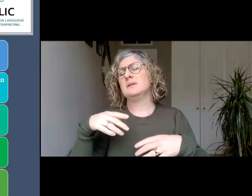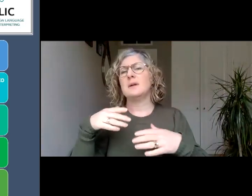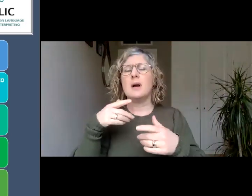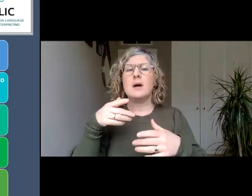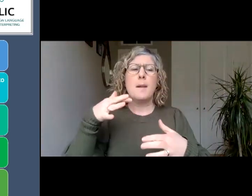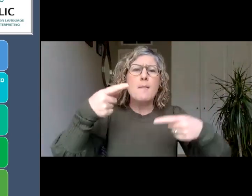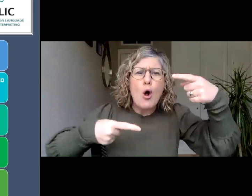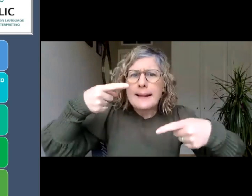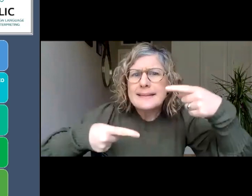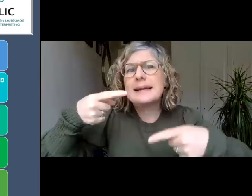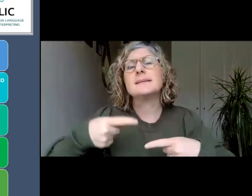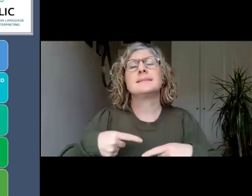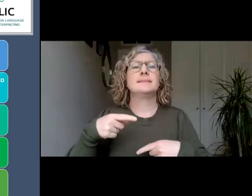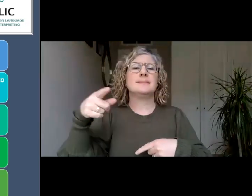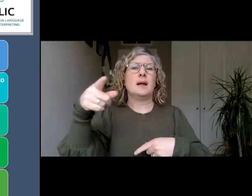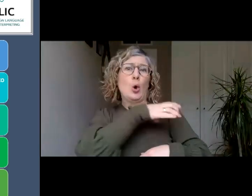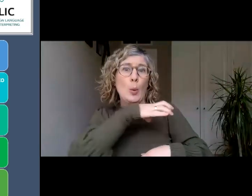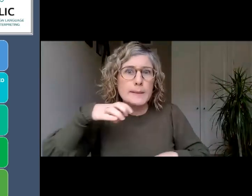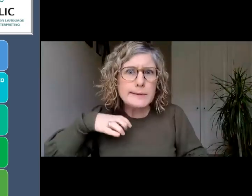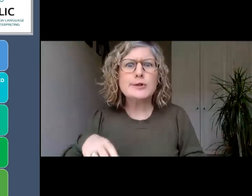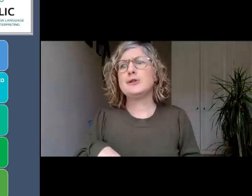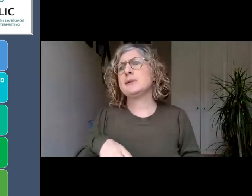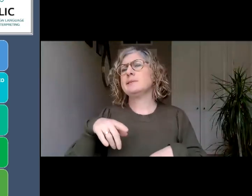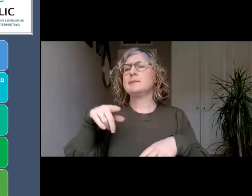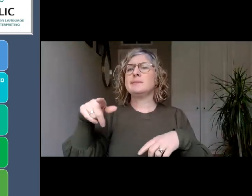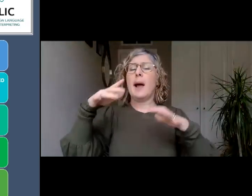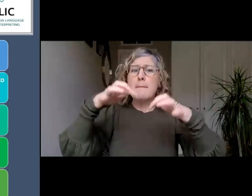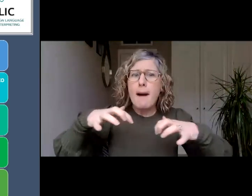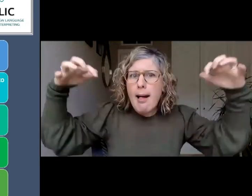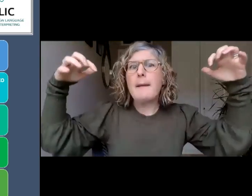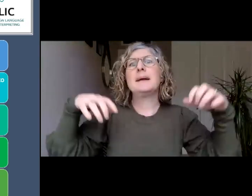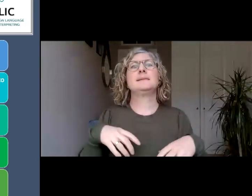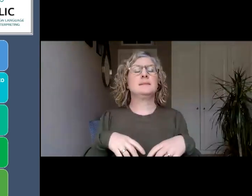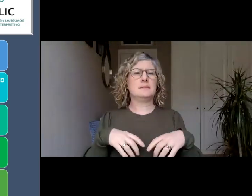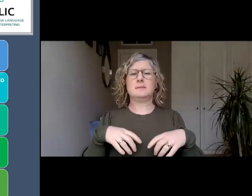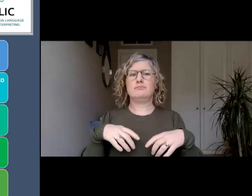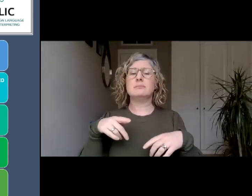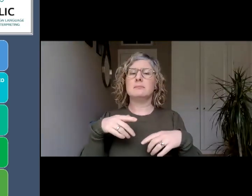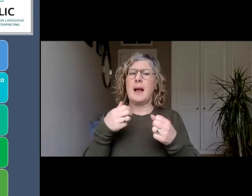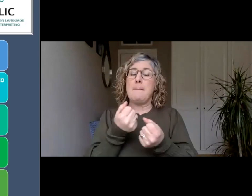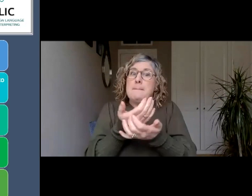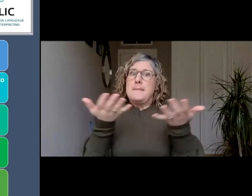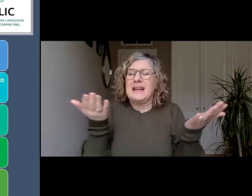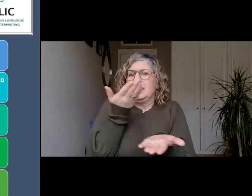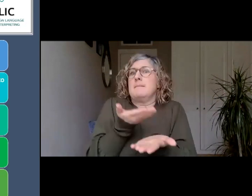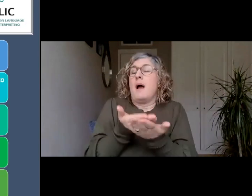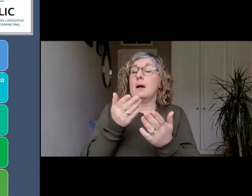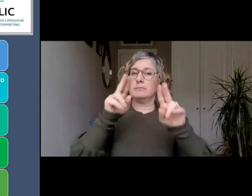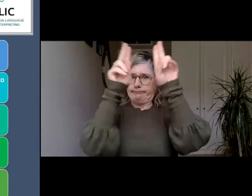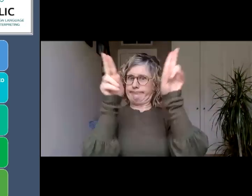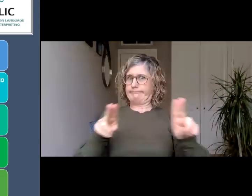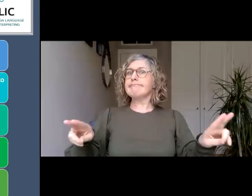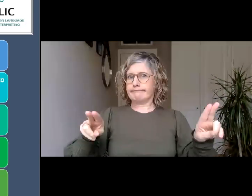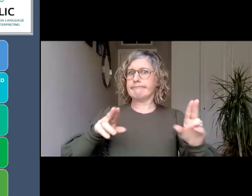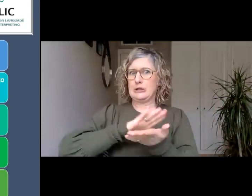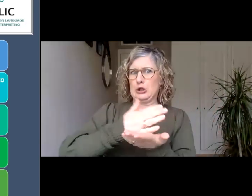Nos dimos cuenta que la demanda creció de manera exponencial, es decir, se requerían cada vez más intérpretes en